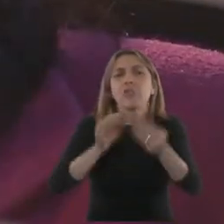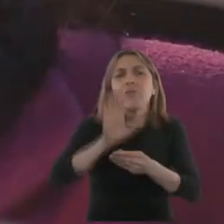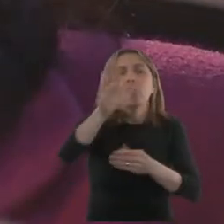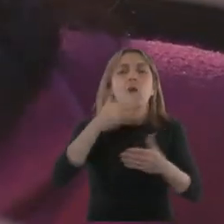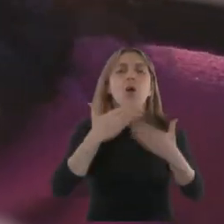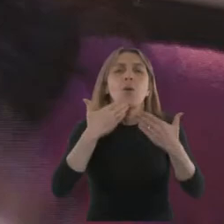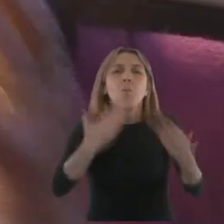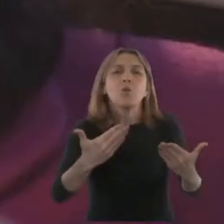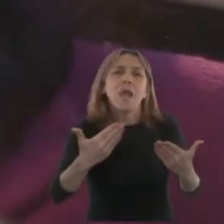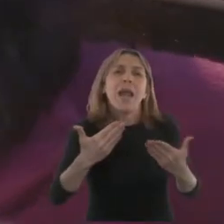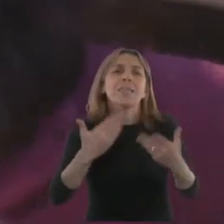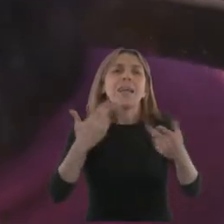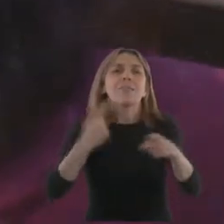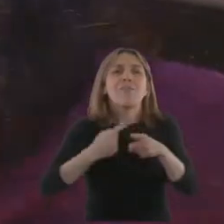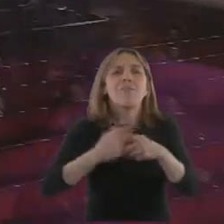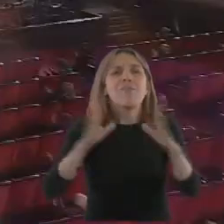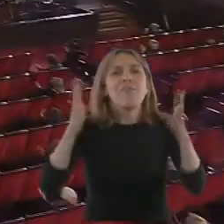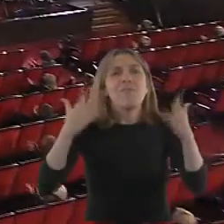gracias.